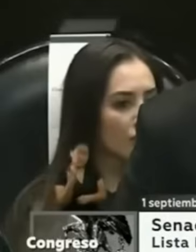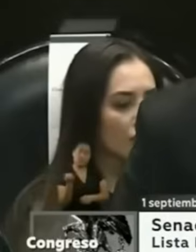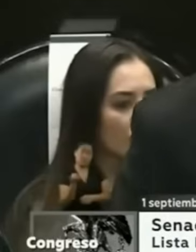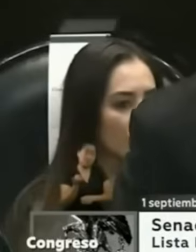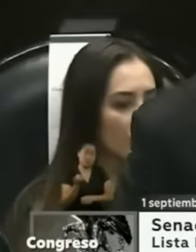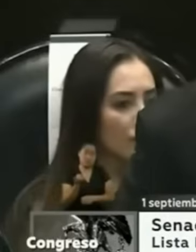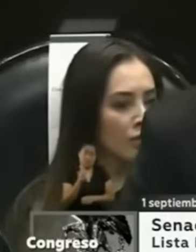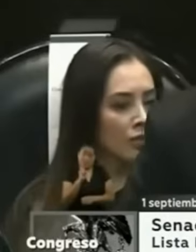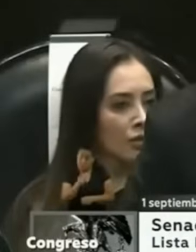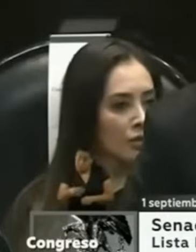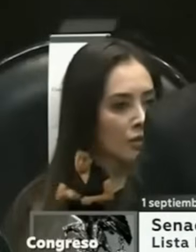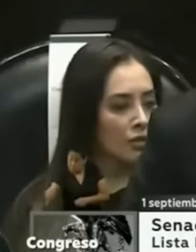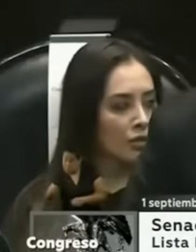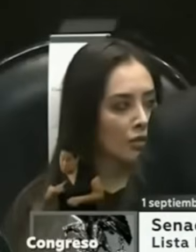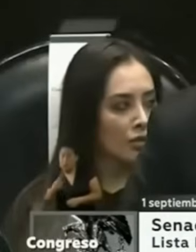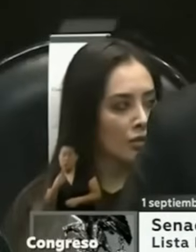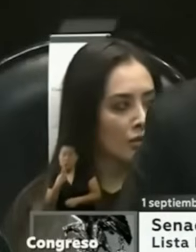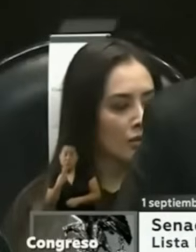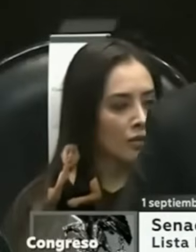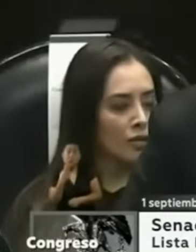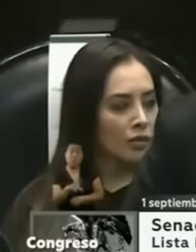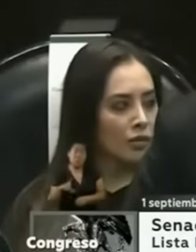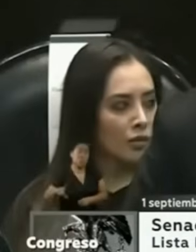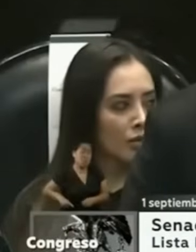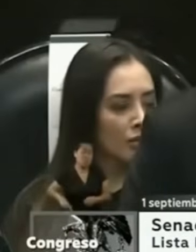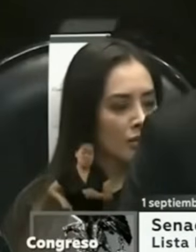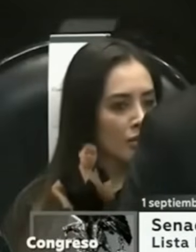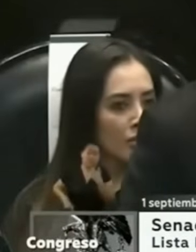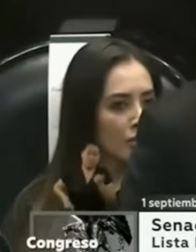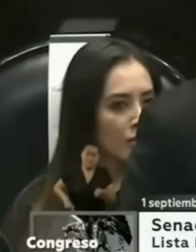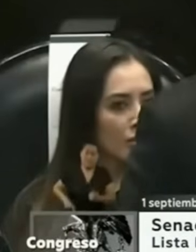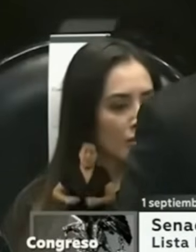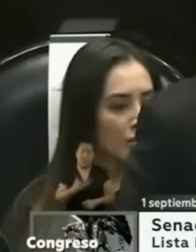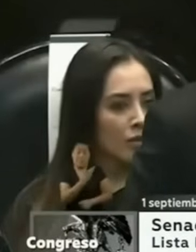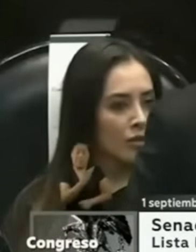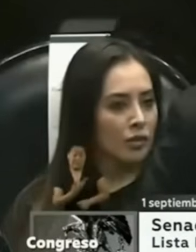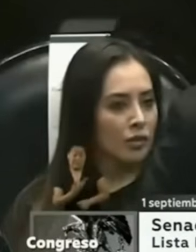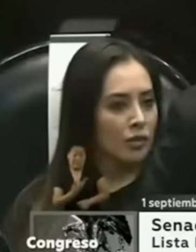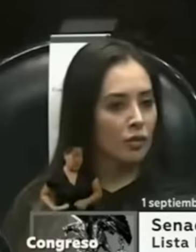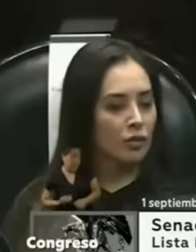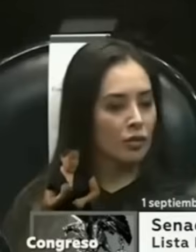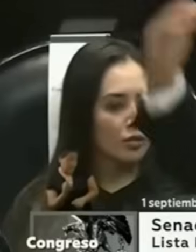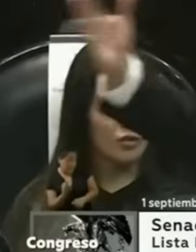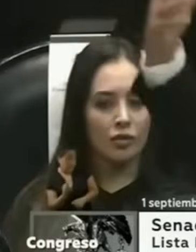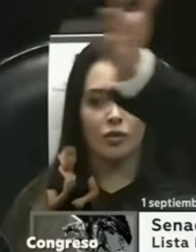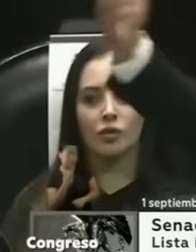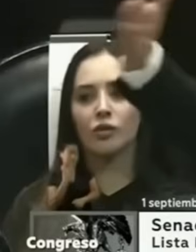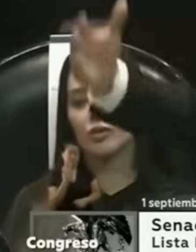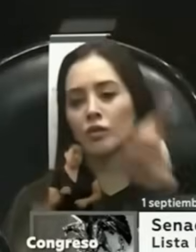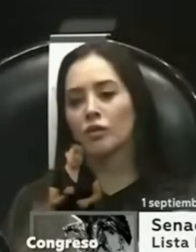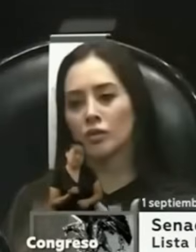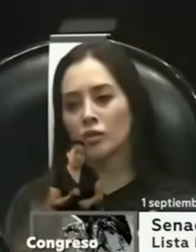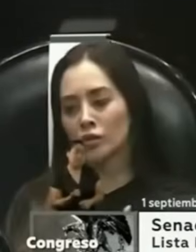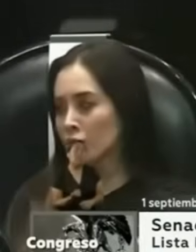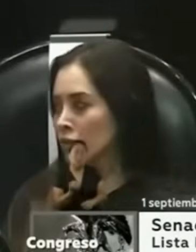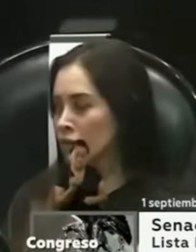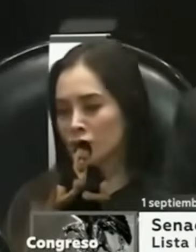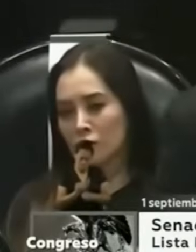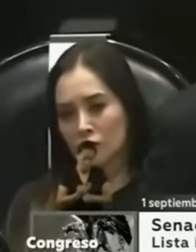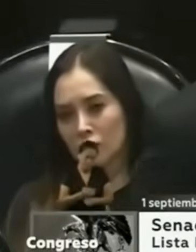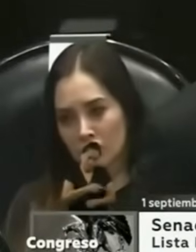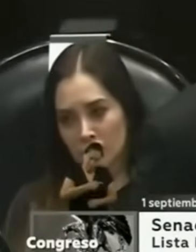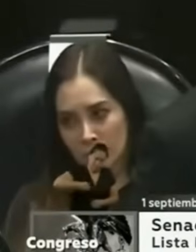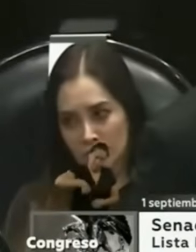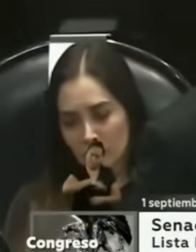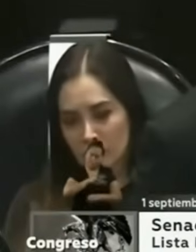a recibir la protección de Washington, tú sigue por ese camino. Pero lo que olvida Alito Moreno es